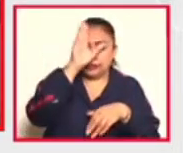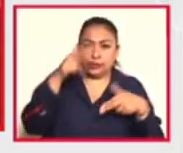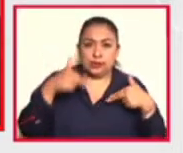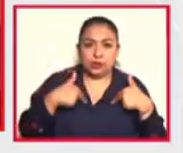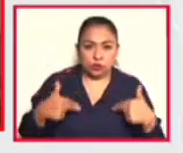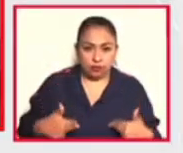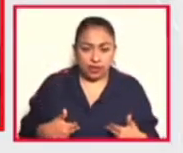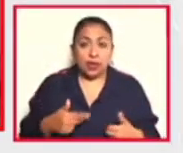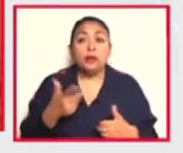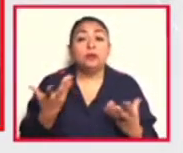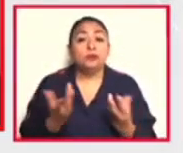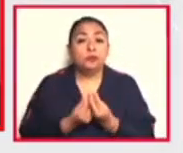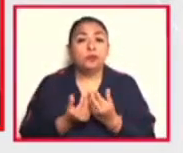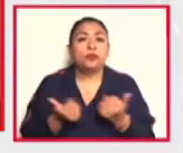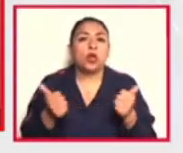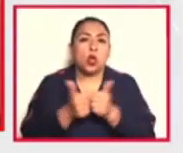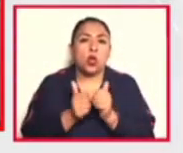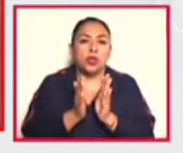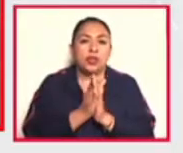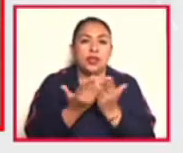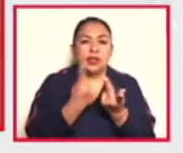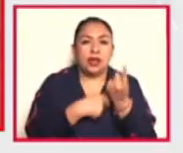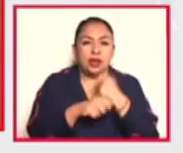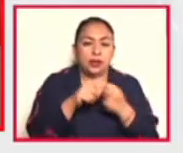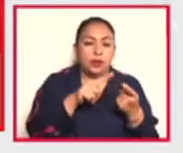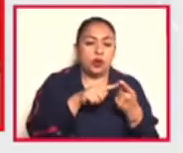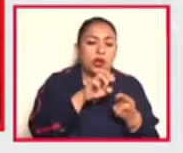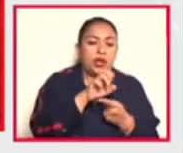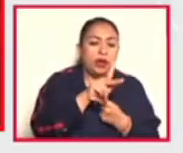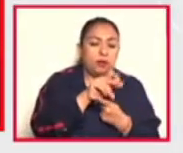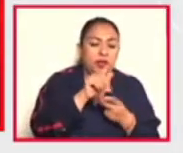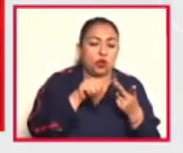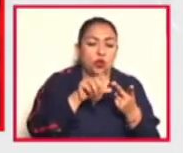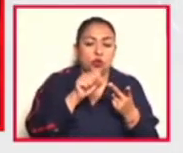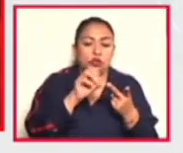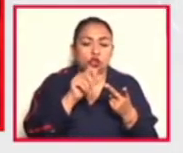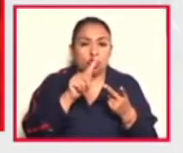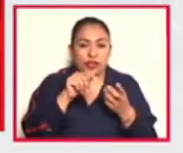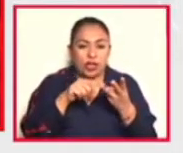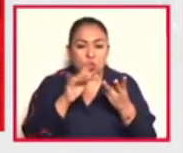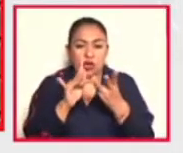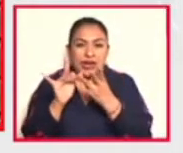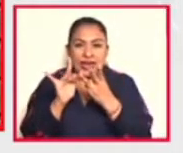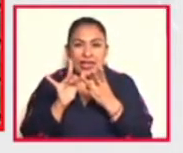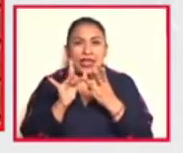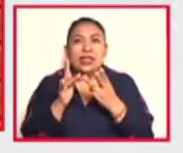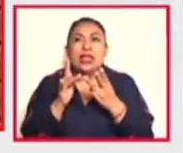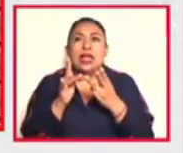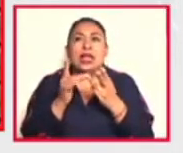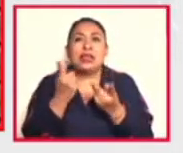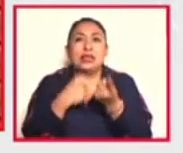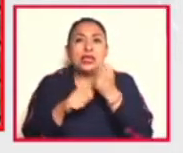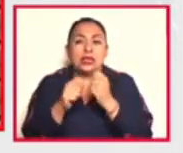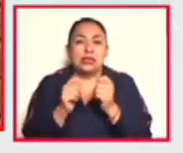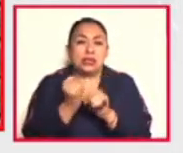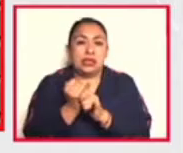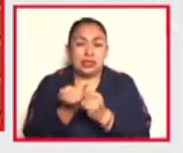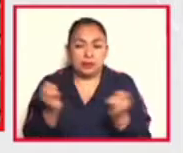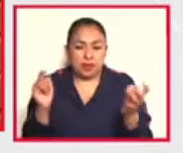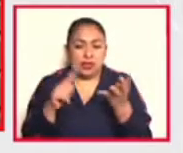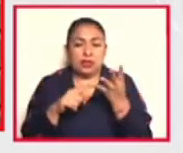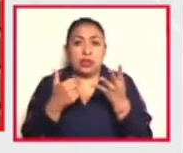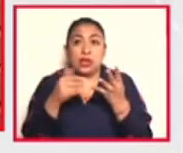En colaboración con librerías como El Péndulo, El Sótano, la Red de Librerías Independientes y Gandhi, Grano de Sal conmemora su